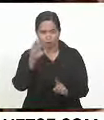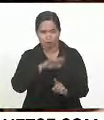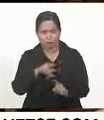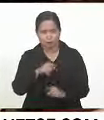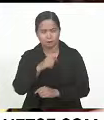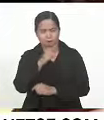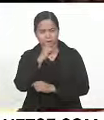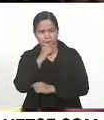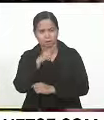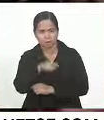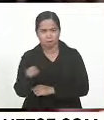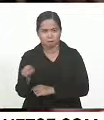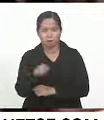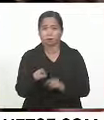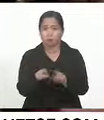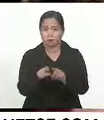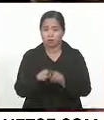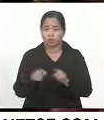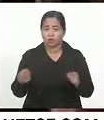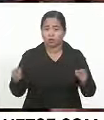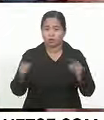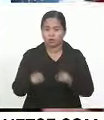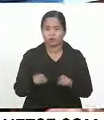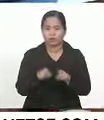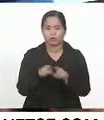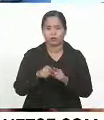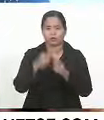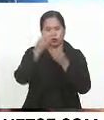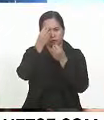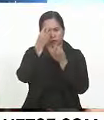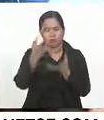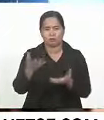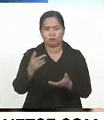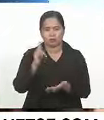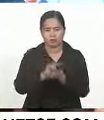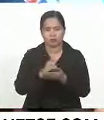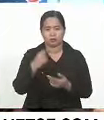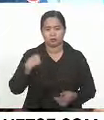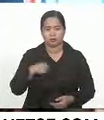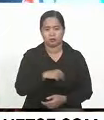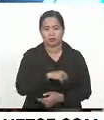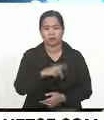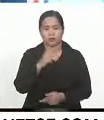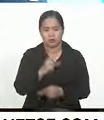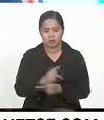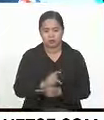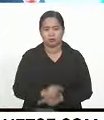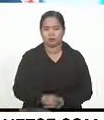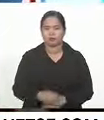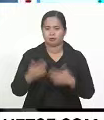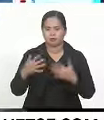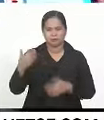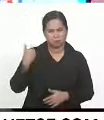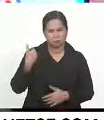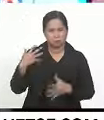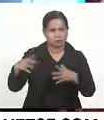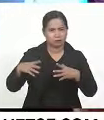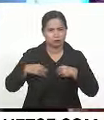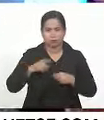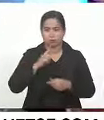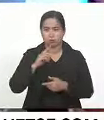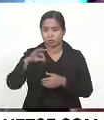partidarios del gobierno. Hasta el momento, con la información que tenemos, todavía no se entregan todas las actas que podrían verificar esa